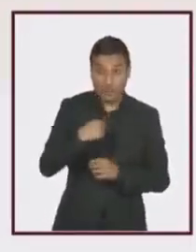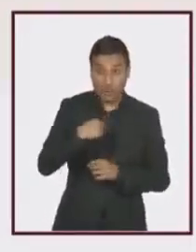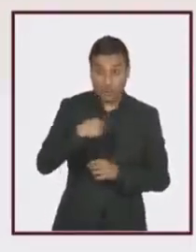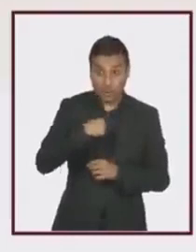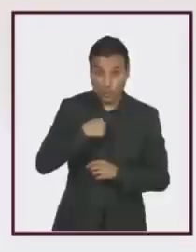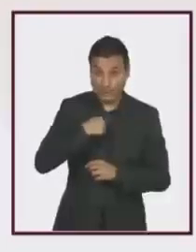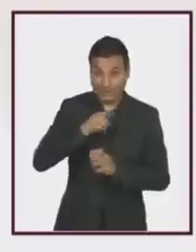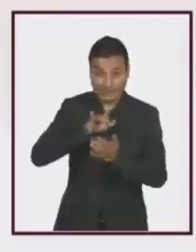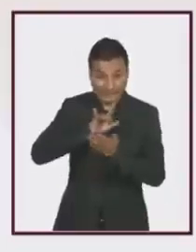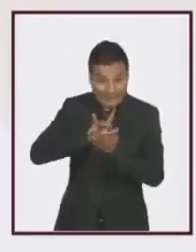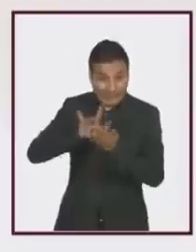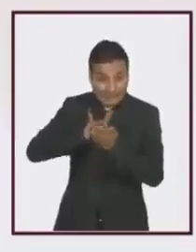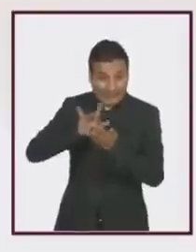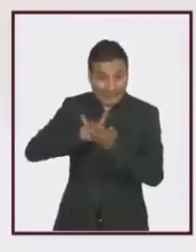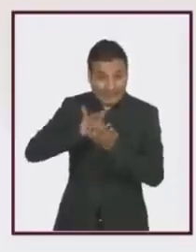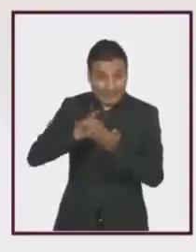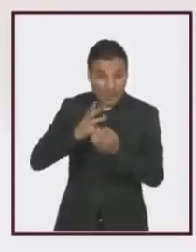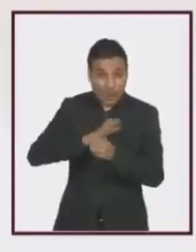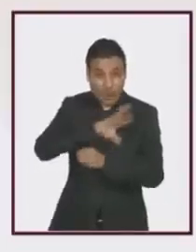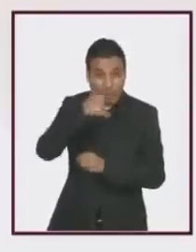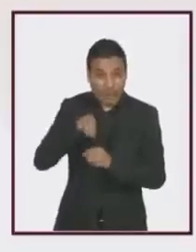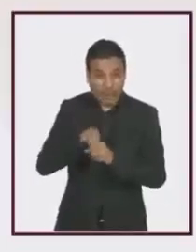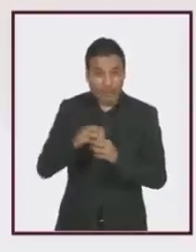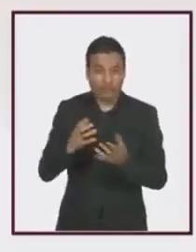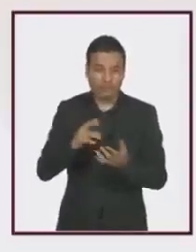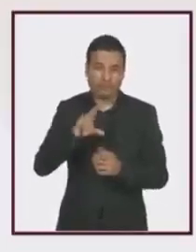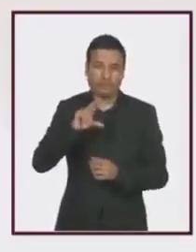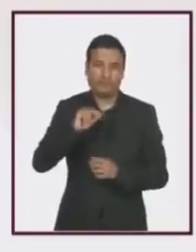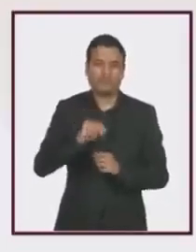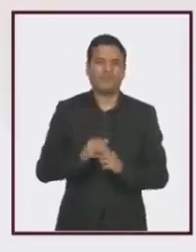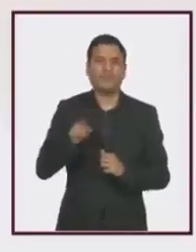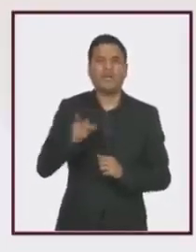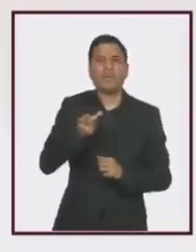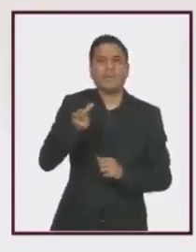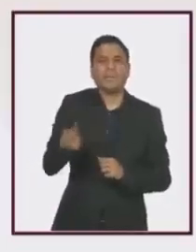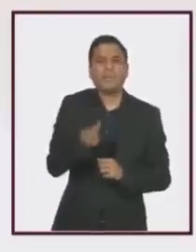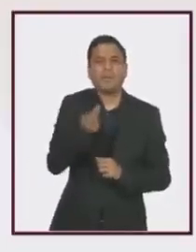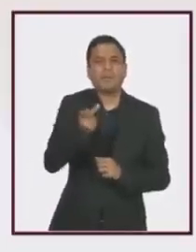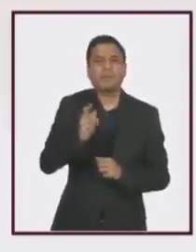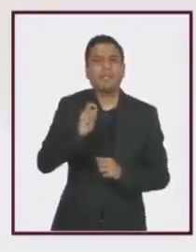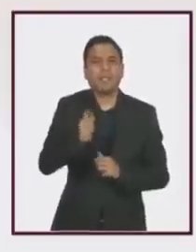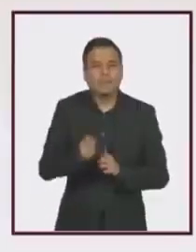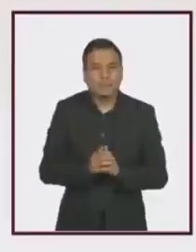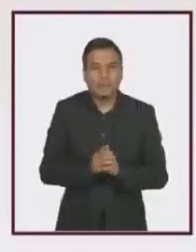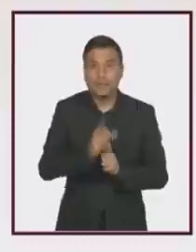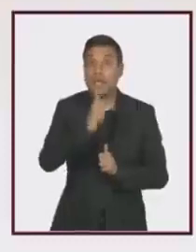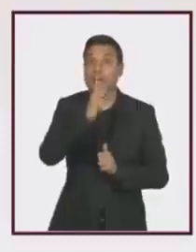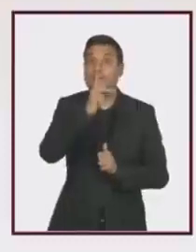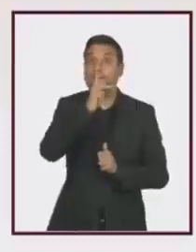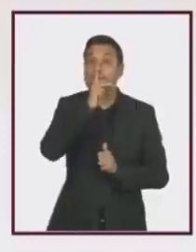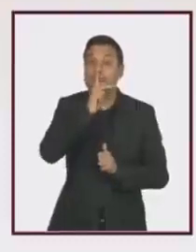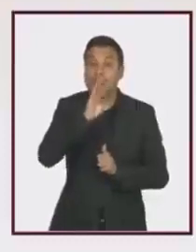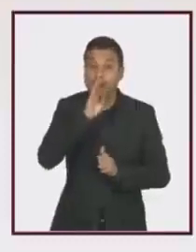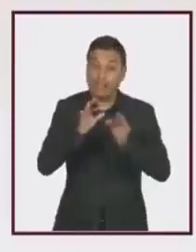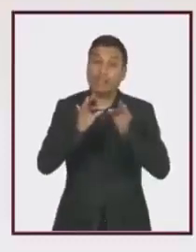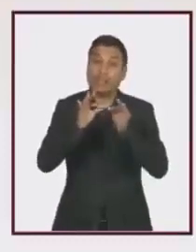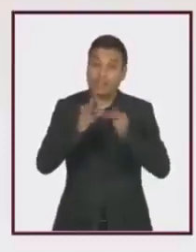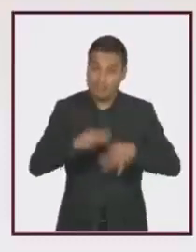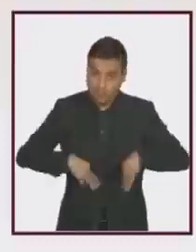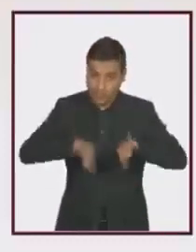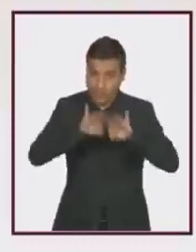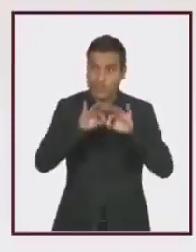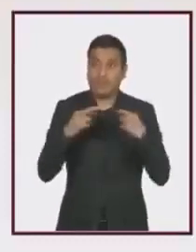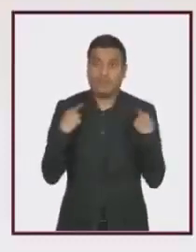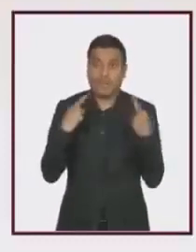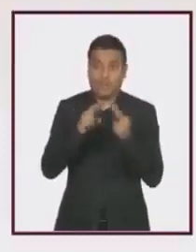a medias. Es decir, nos está preguntando acerca de la importancia que los padres de familia tienen al momento de colaborar con los docentes